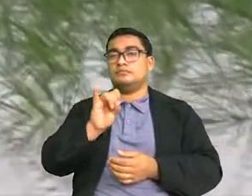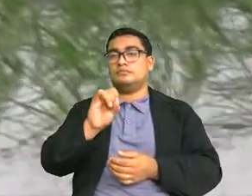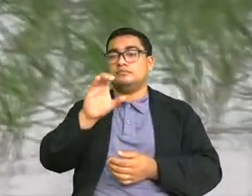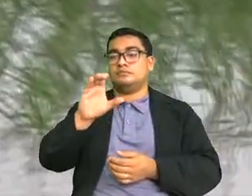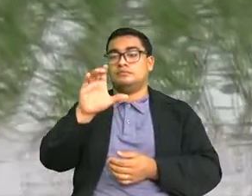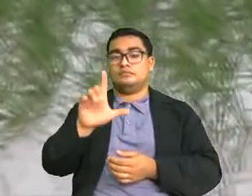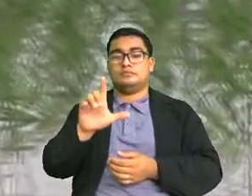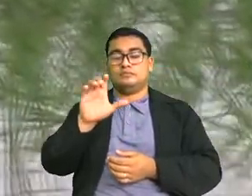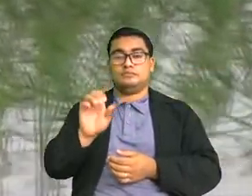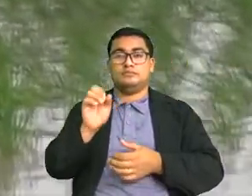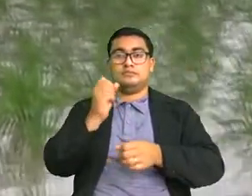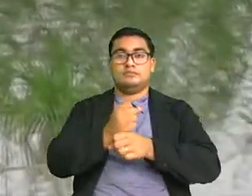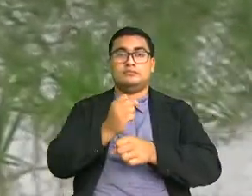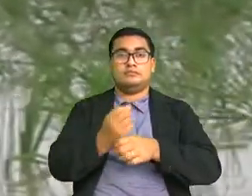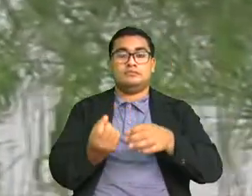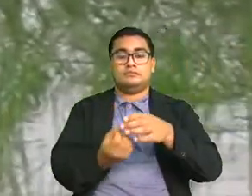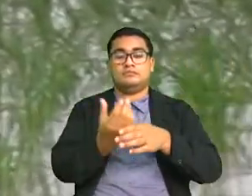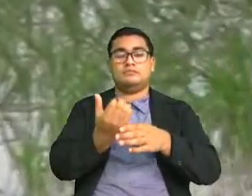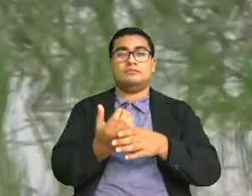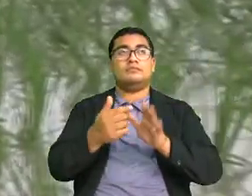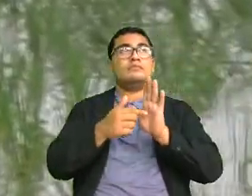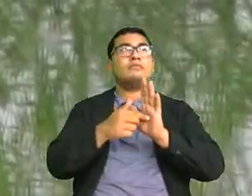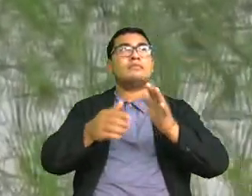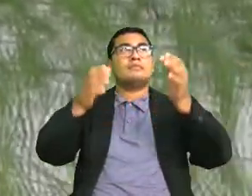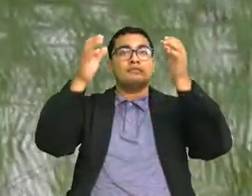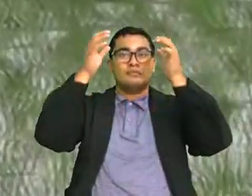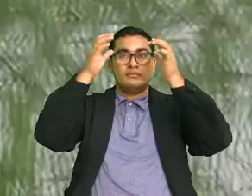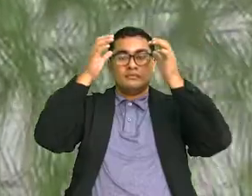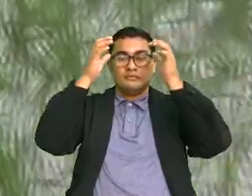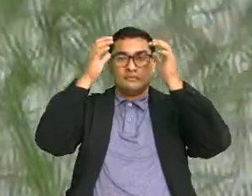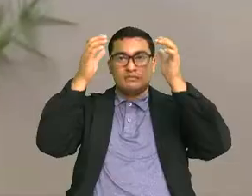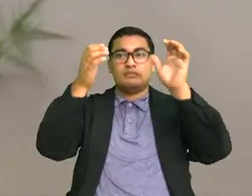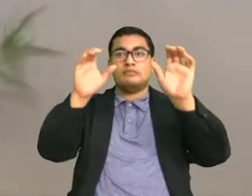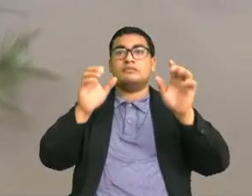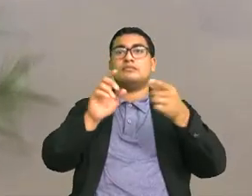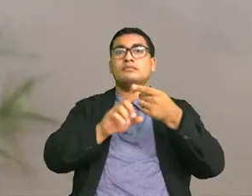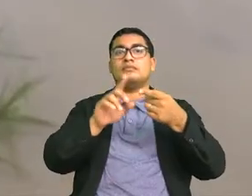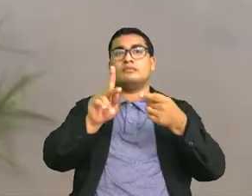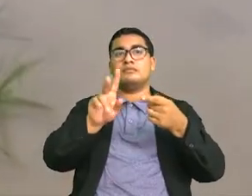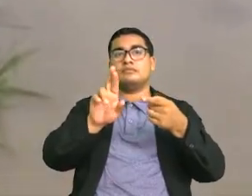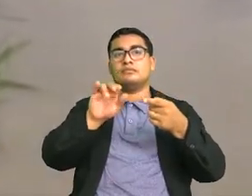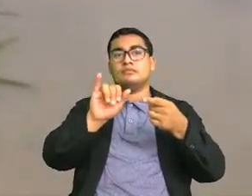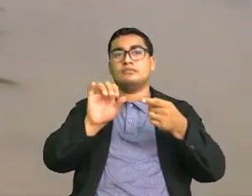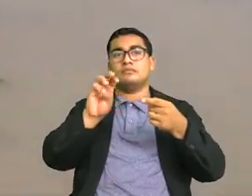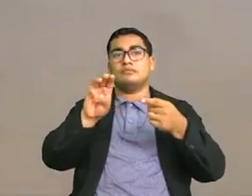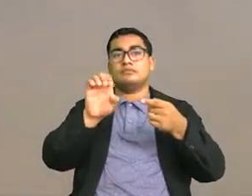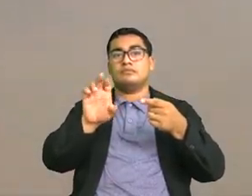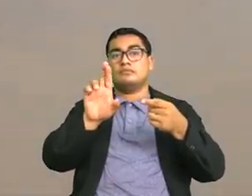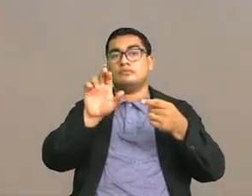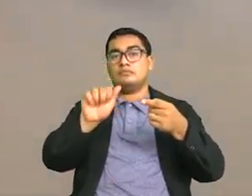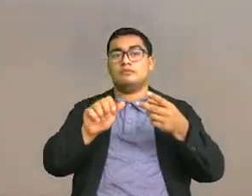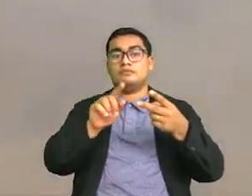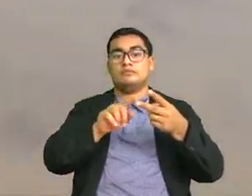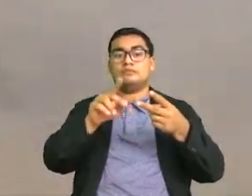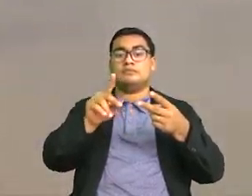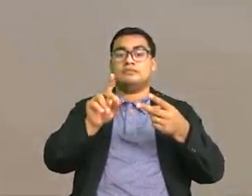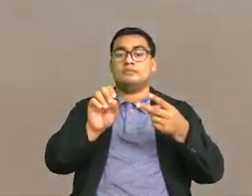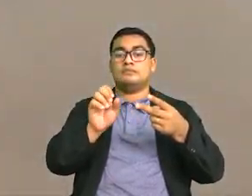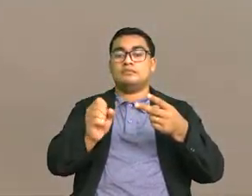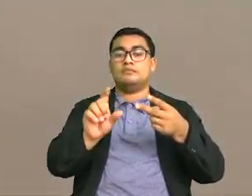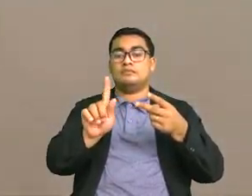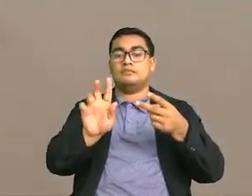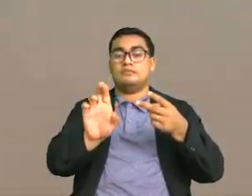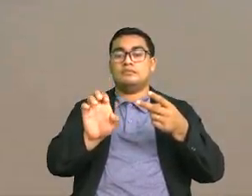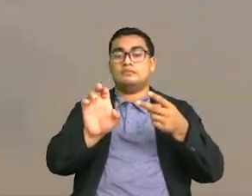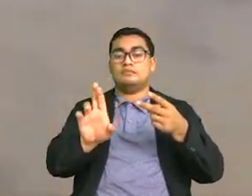normalmente por cultura nosotros decimos que en el ciclo por ejemplo de primera el ciclo de postrera parte nosotros decimos a bueno vamos en primera la